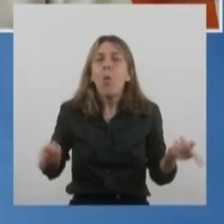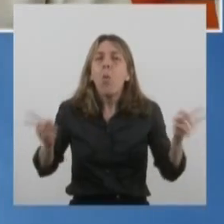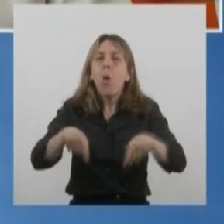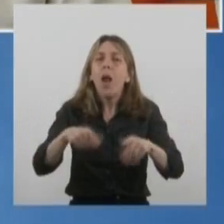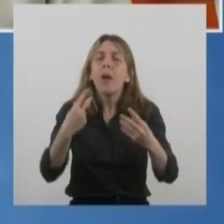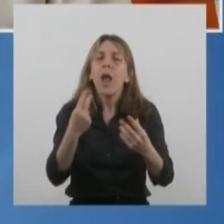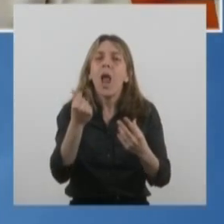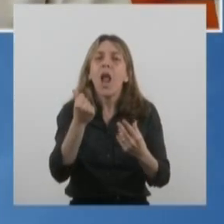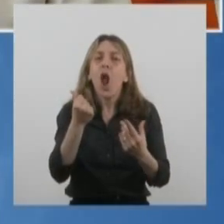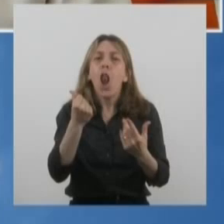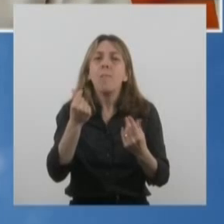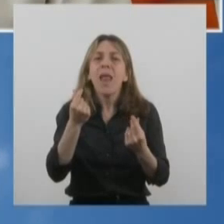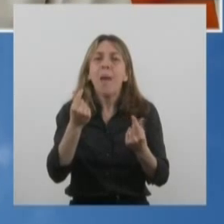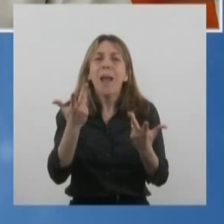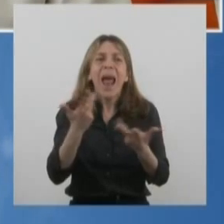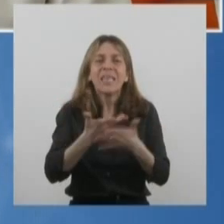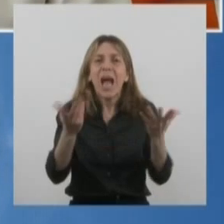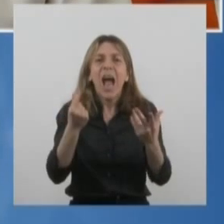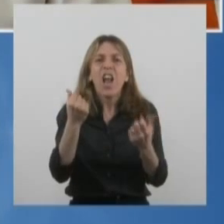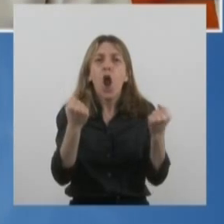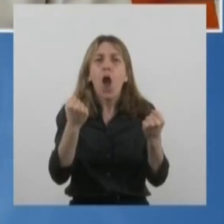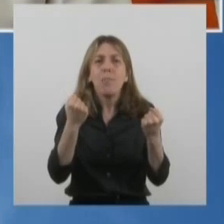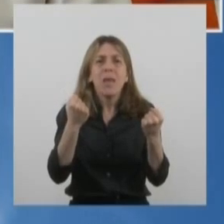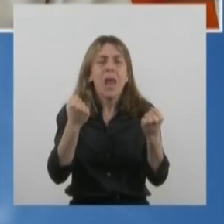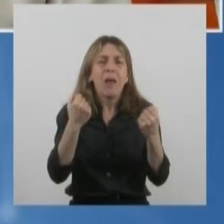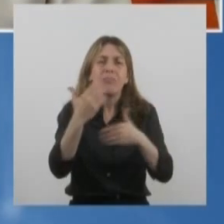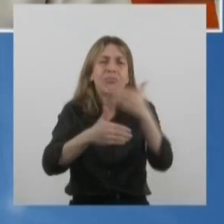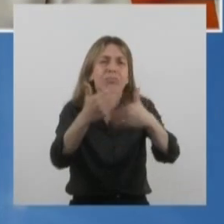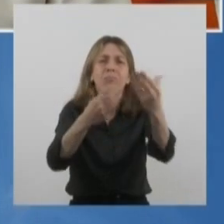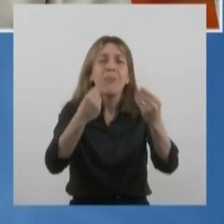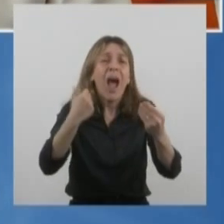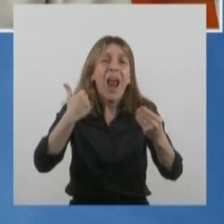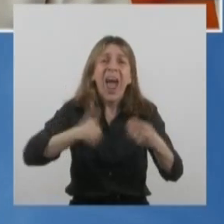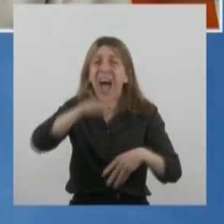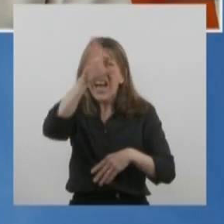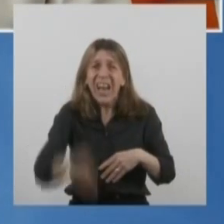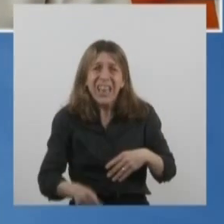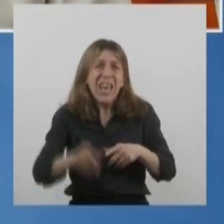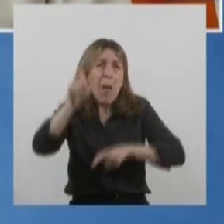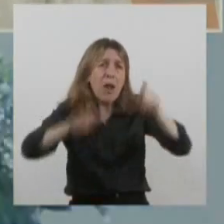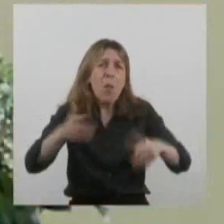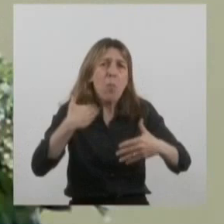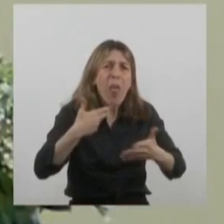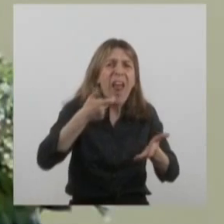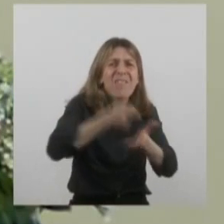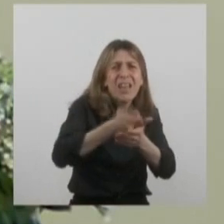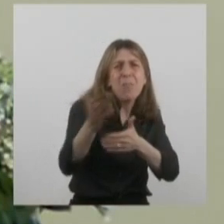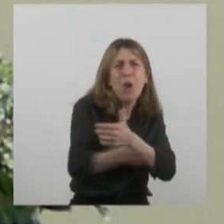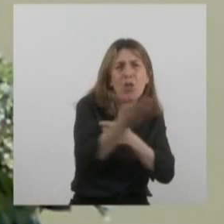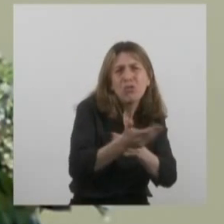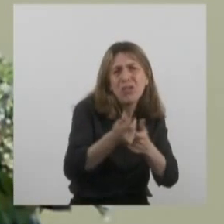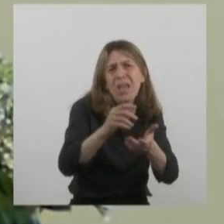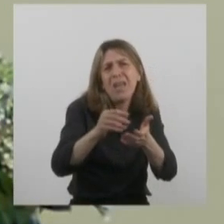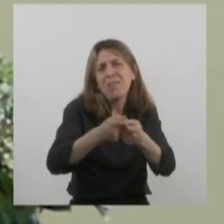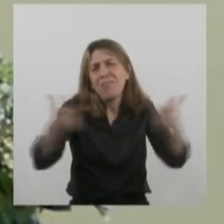económico necesario para que la Argentina crezca y produzca todo lo que debe crecer y producir. En